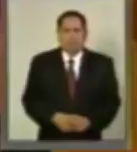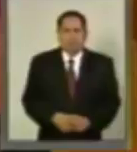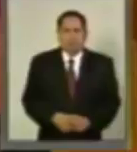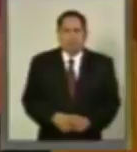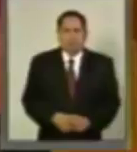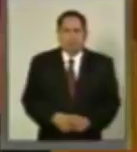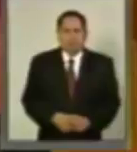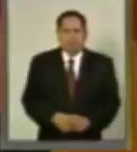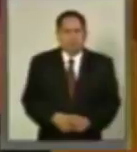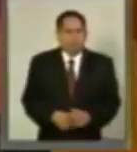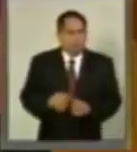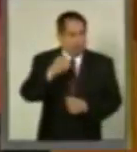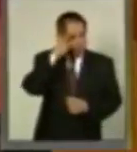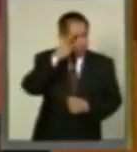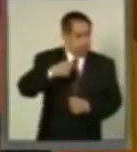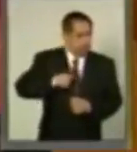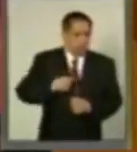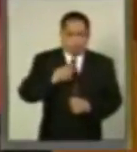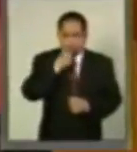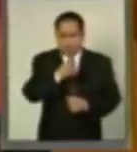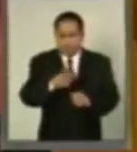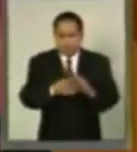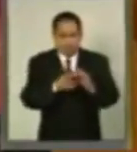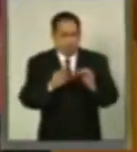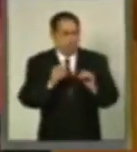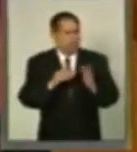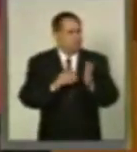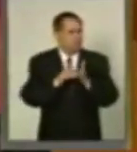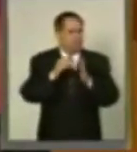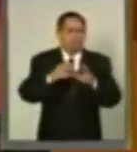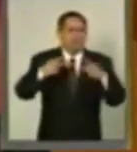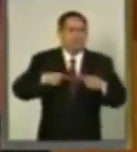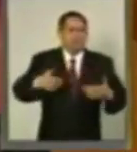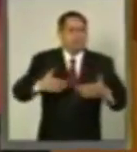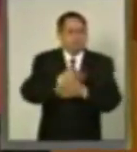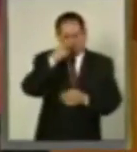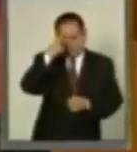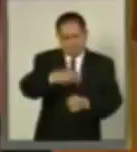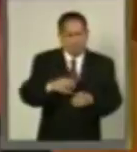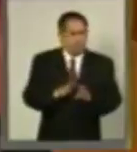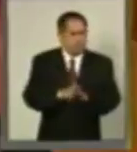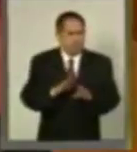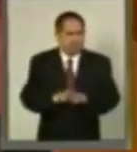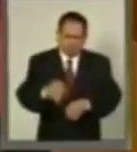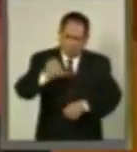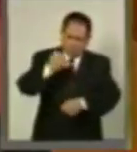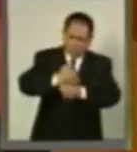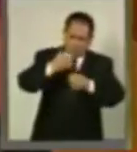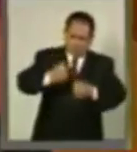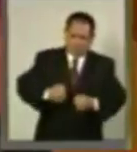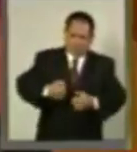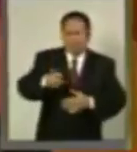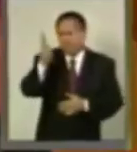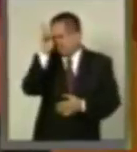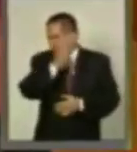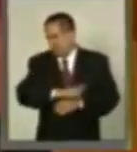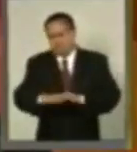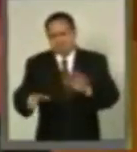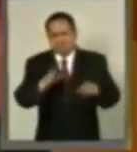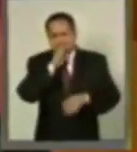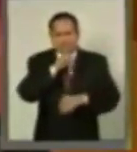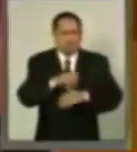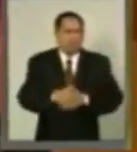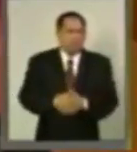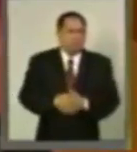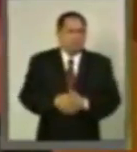Como para mí, le puedo decir también, para millones de mexicanos, la inseguridad es una enorme preocupación.